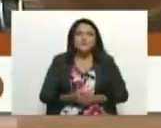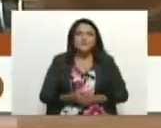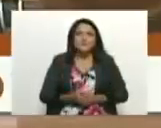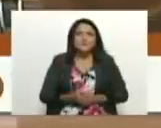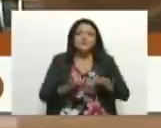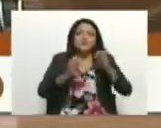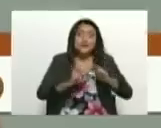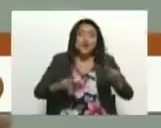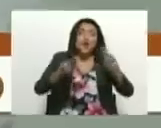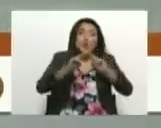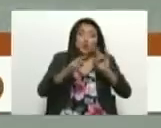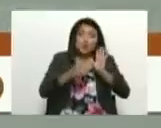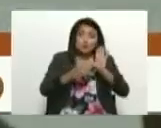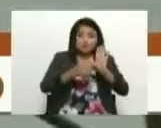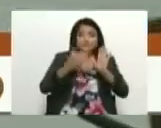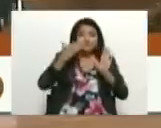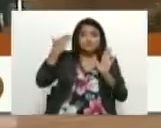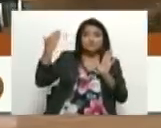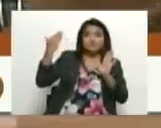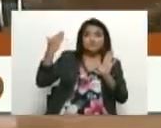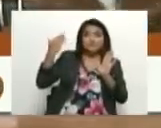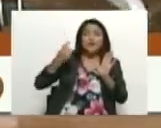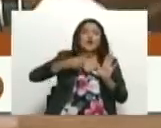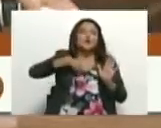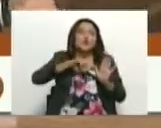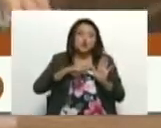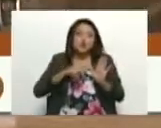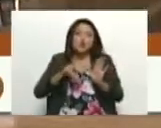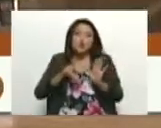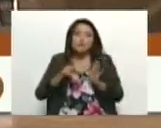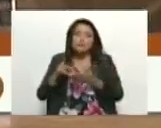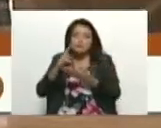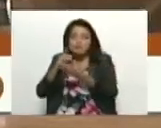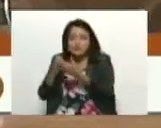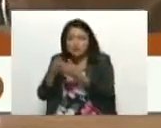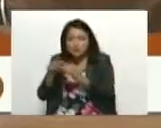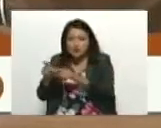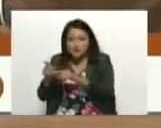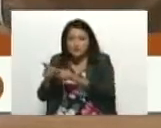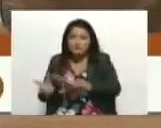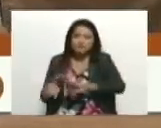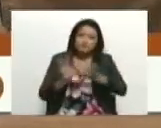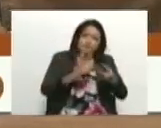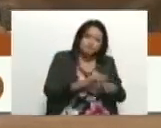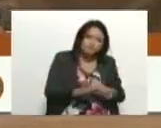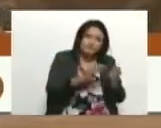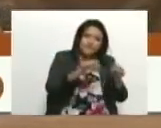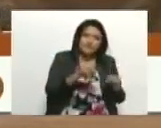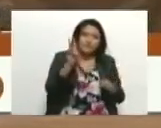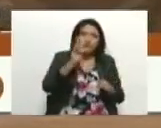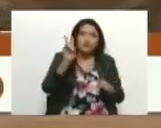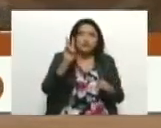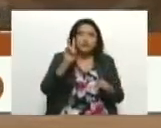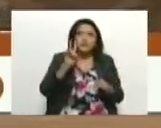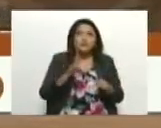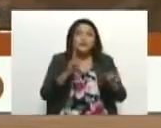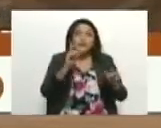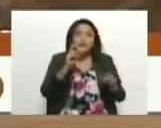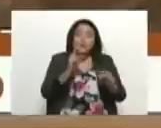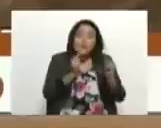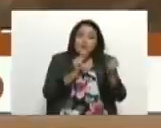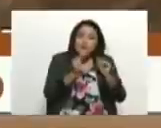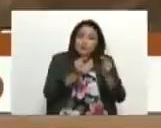Unidas. Y es basado en esa ley de extinción de modelo que estamos trayendo a ustedes para la segunda discusión, para la